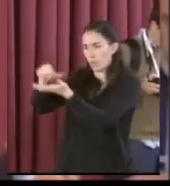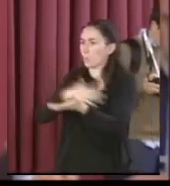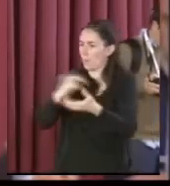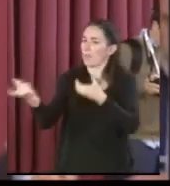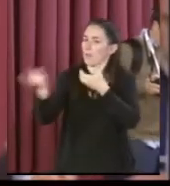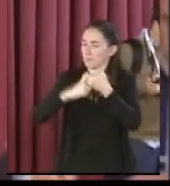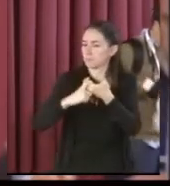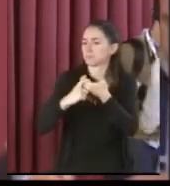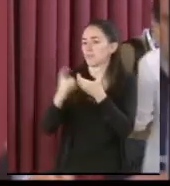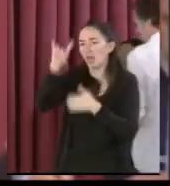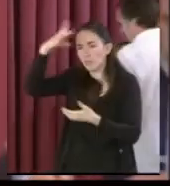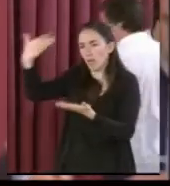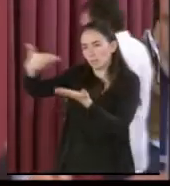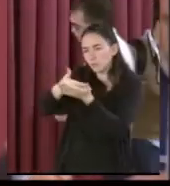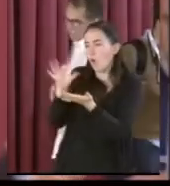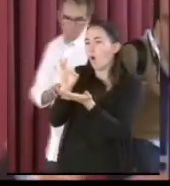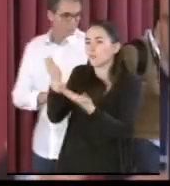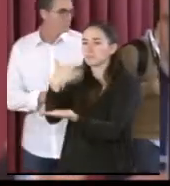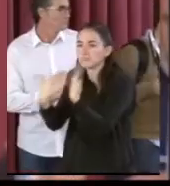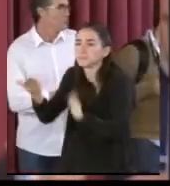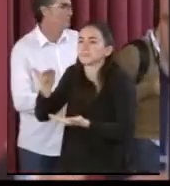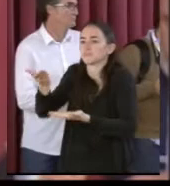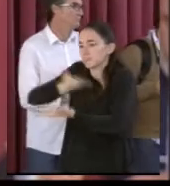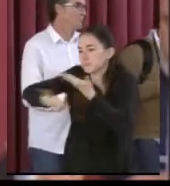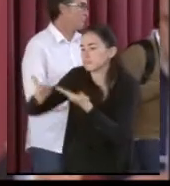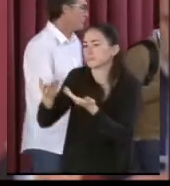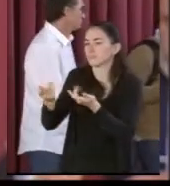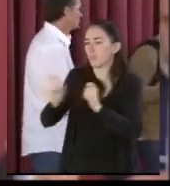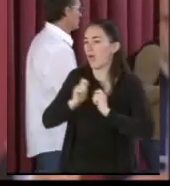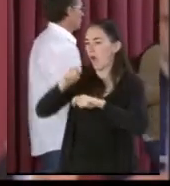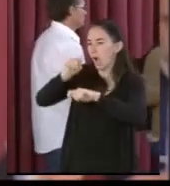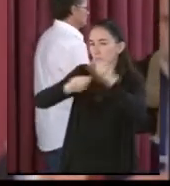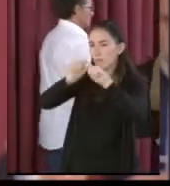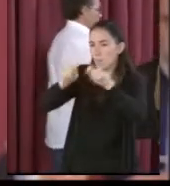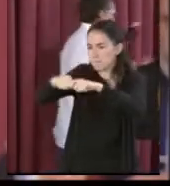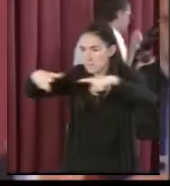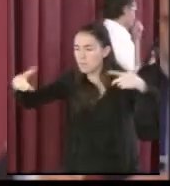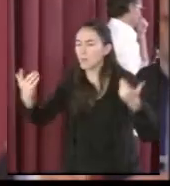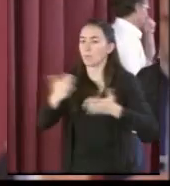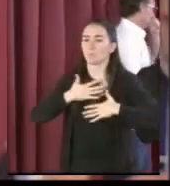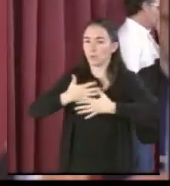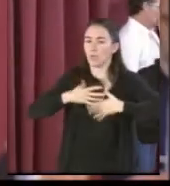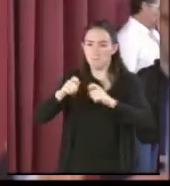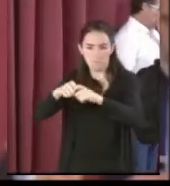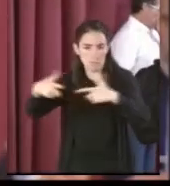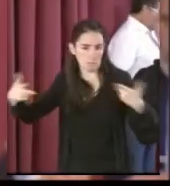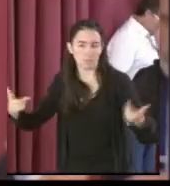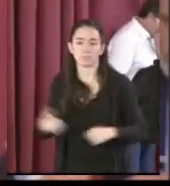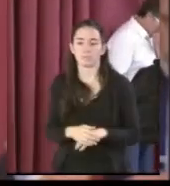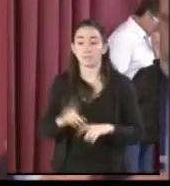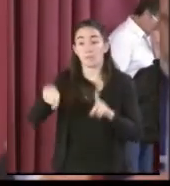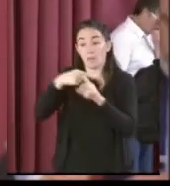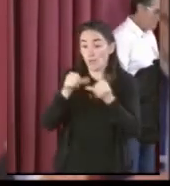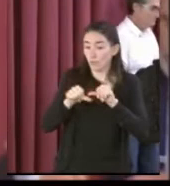nuevos y eficaces cauces de interacción y que estimula el asociacionismo y el voluntariado. Y también el reto de un